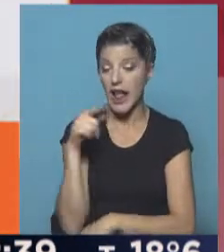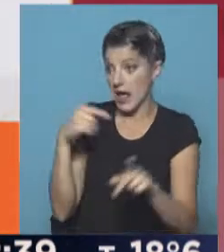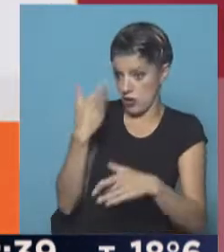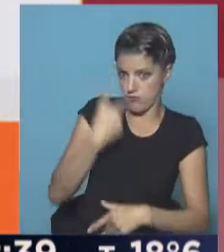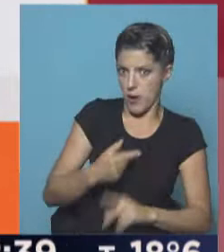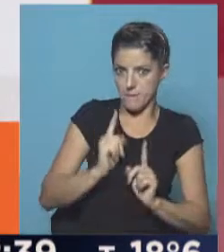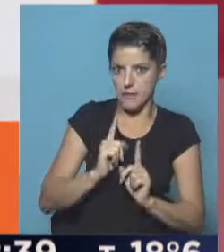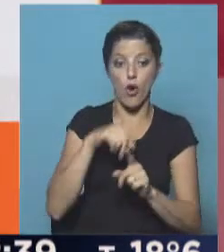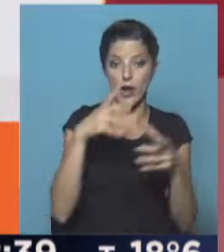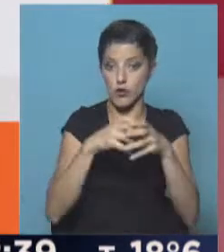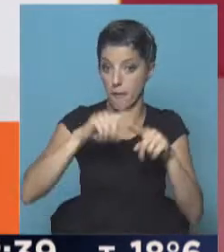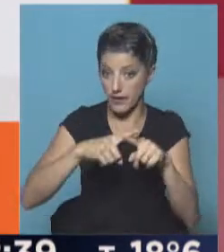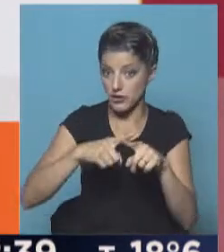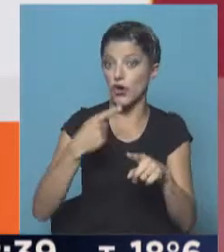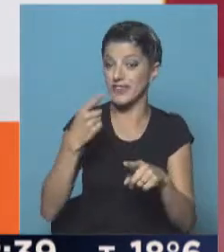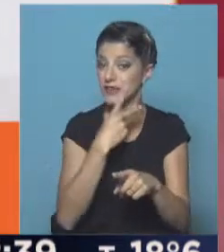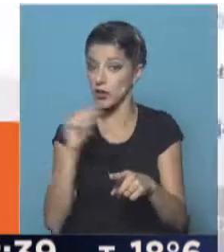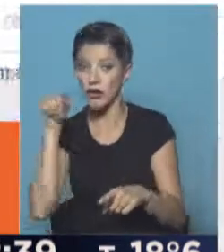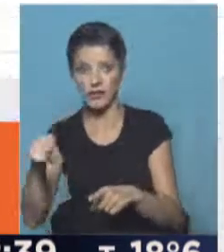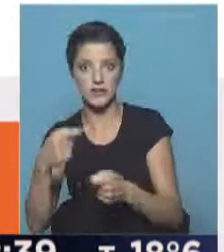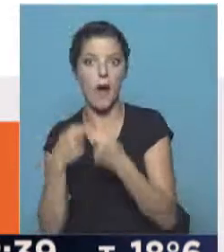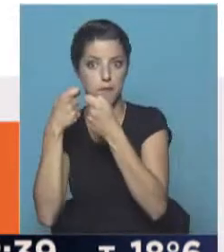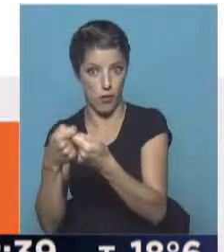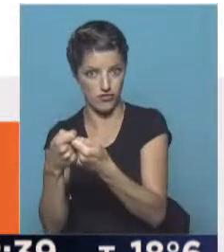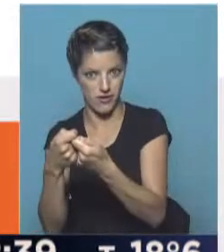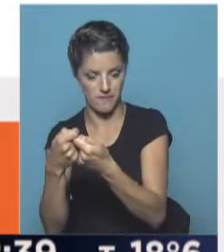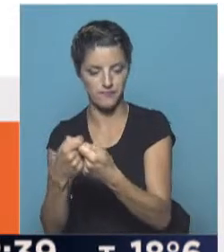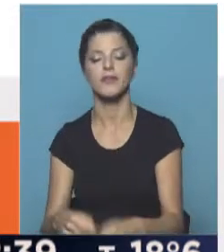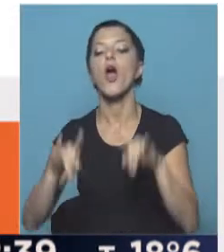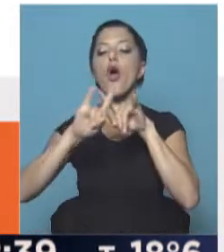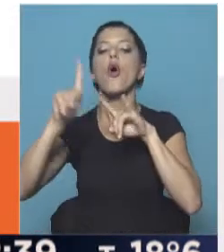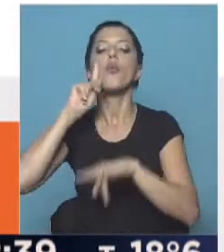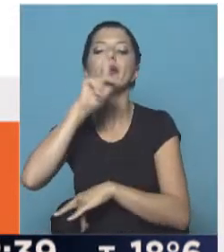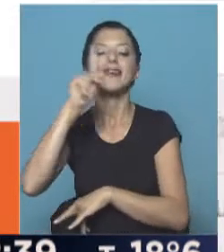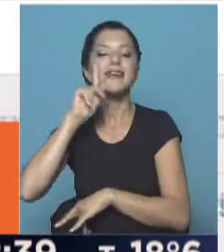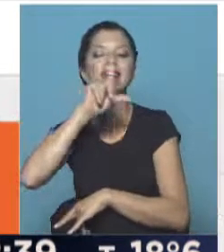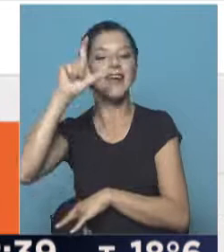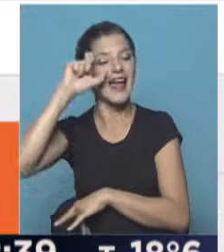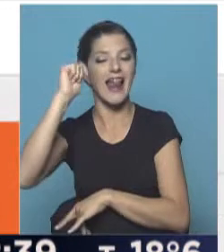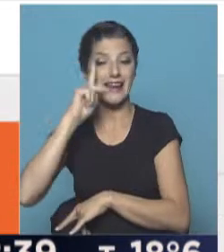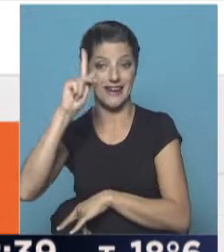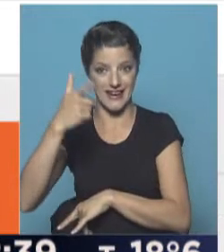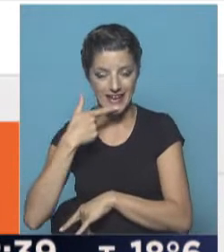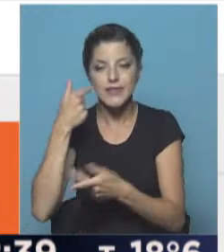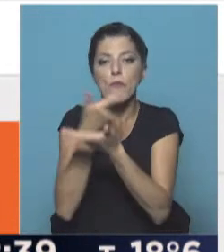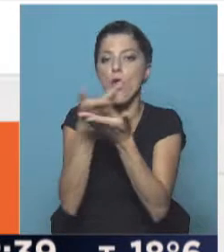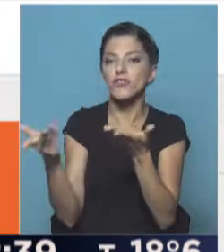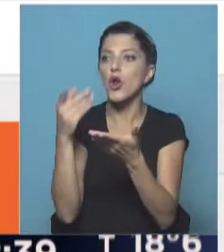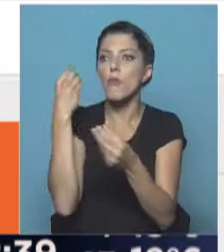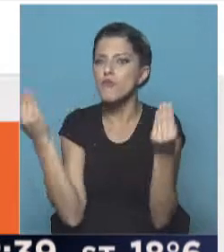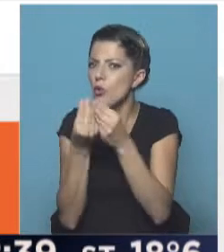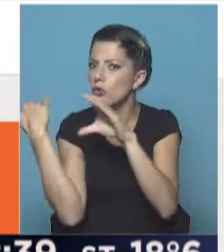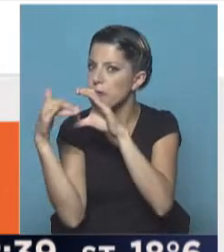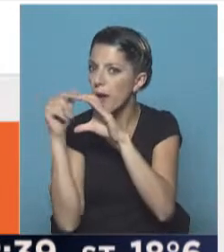y el ala sindical del partido. WikiLeaks acaba de publicar la tercera tanda de miles de correos